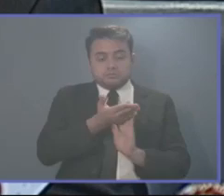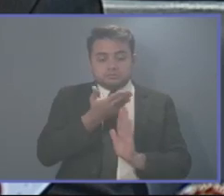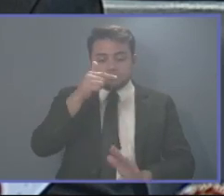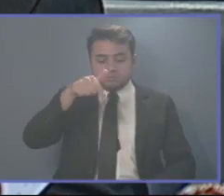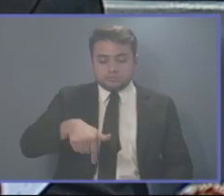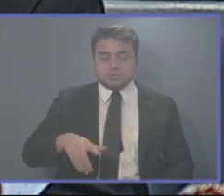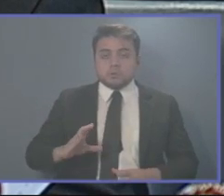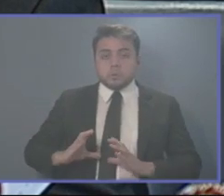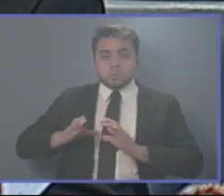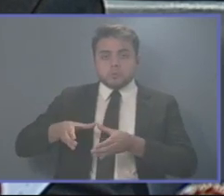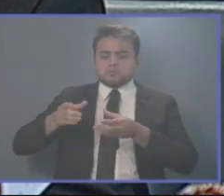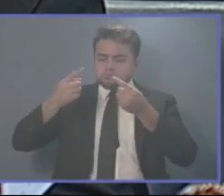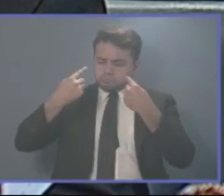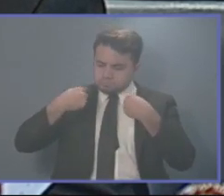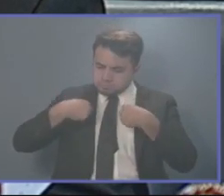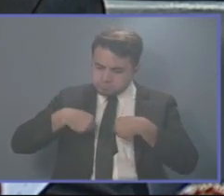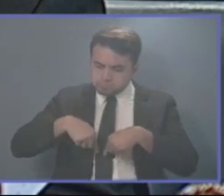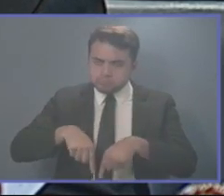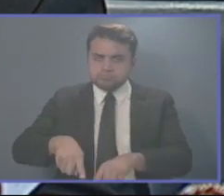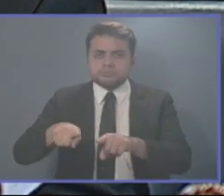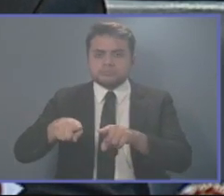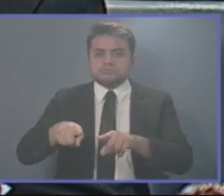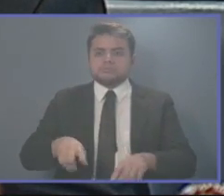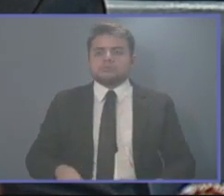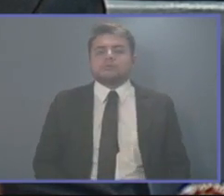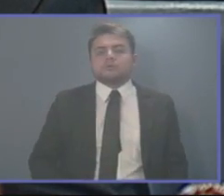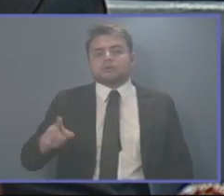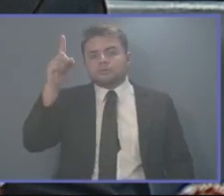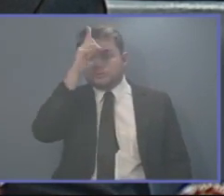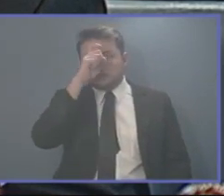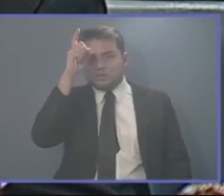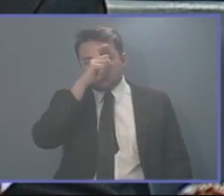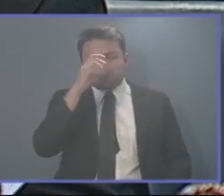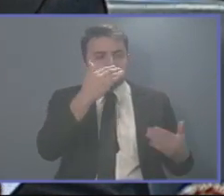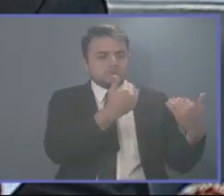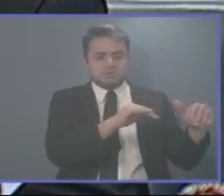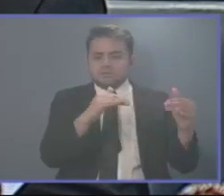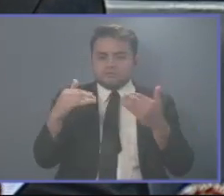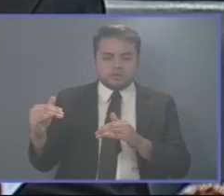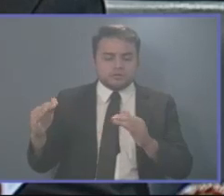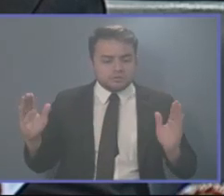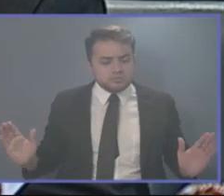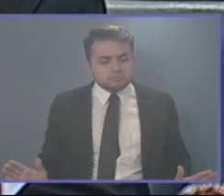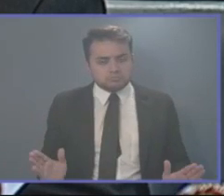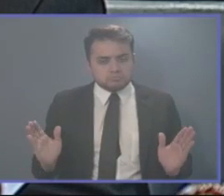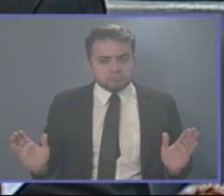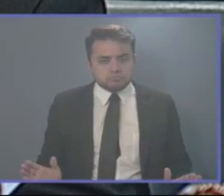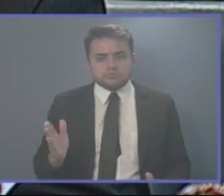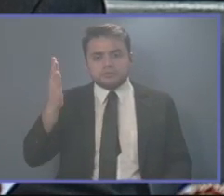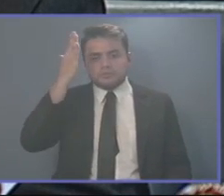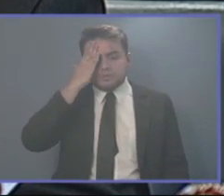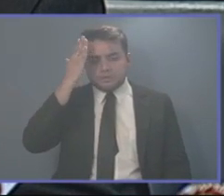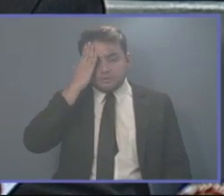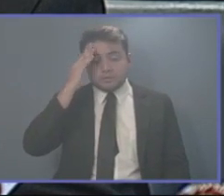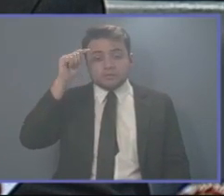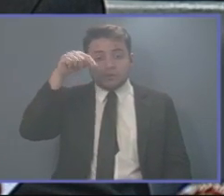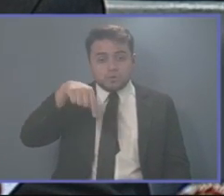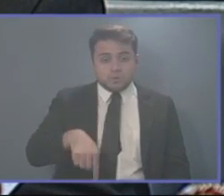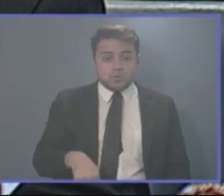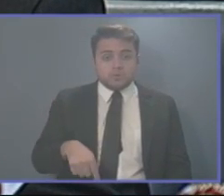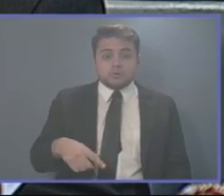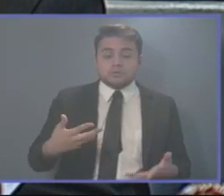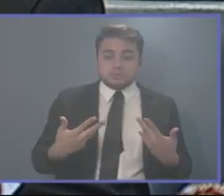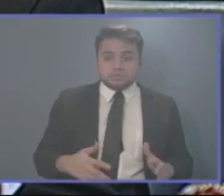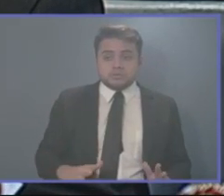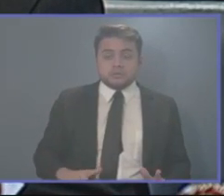constante y se ha mantenido integrada y trabajando en diferentes mociones detallando que a la fecha existen un total de